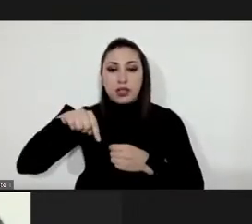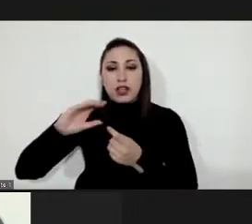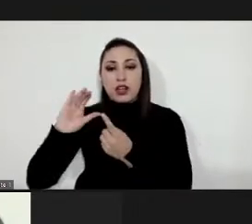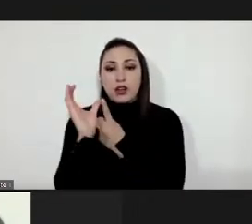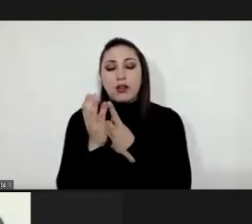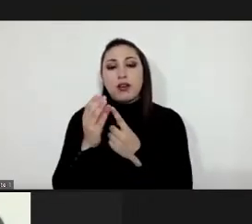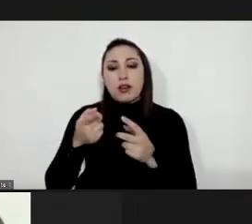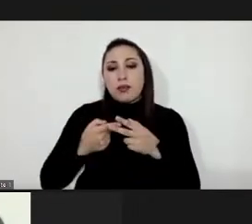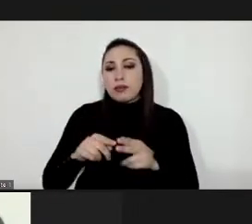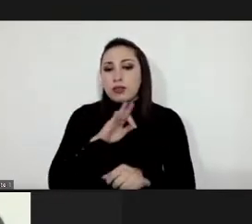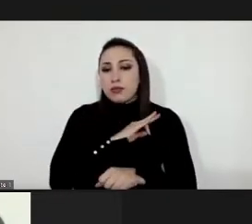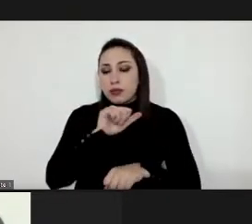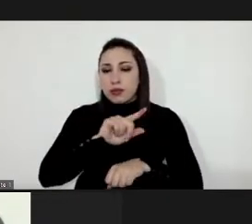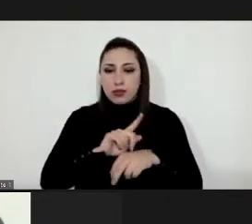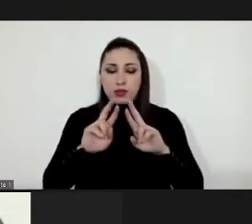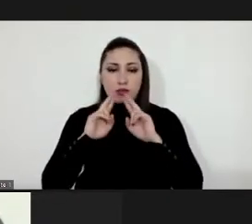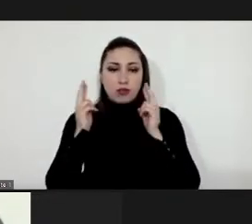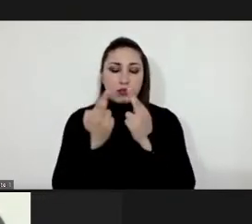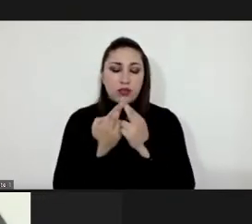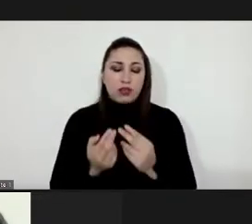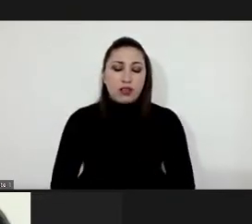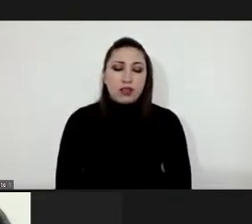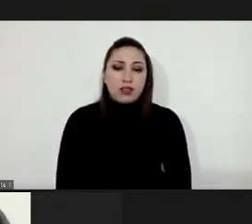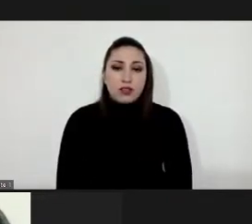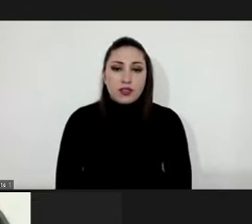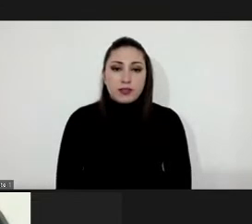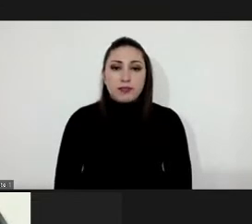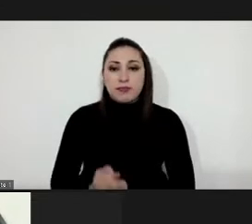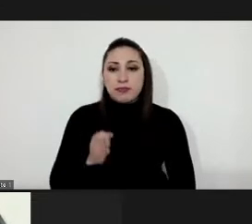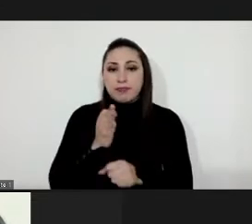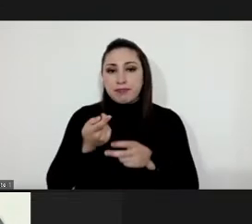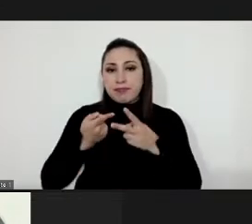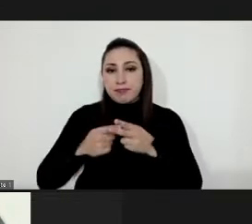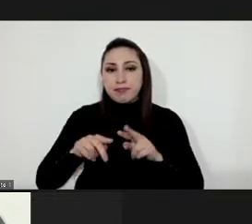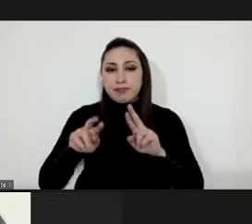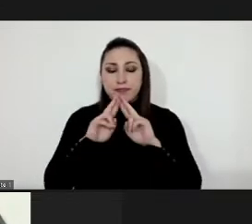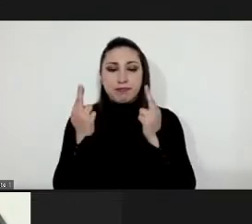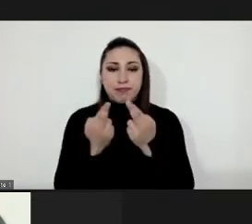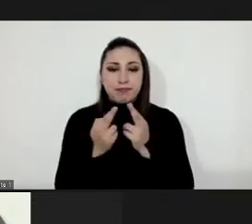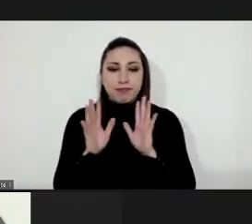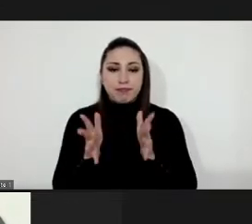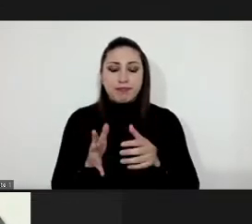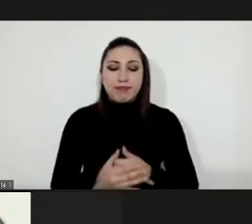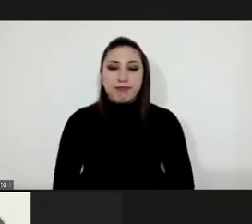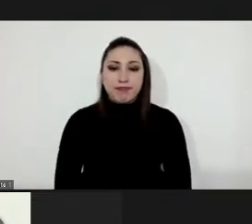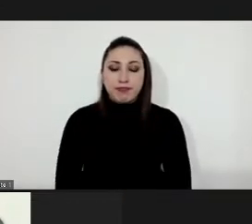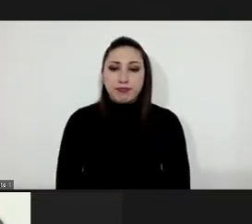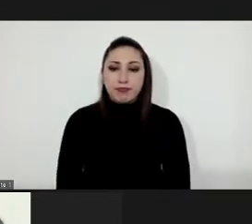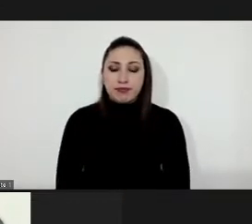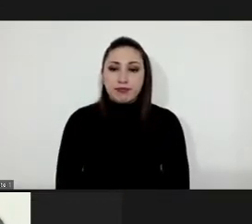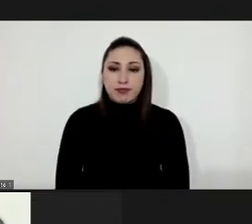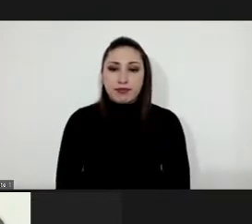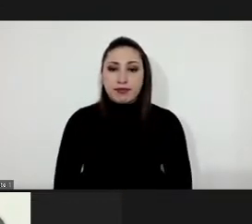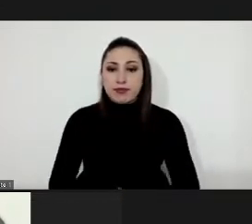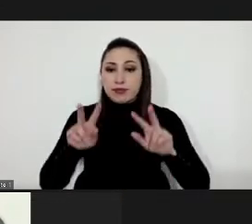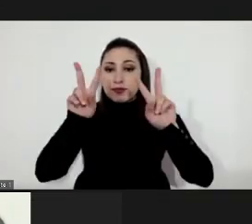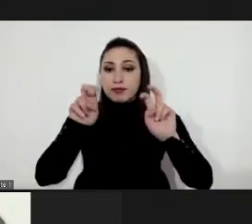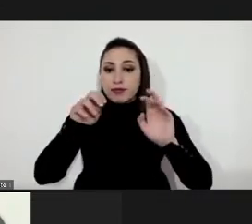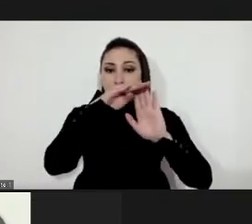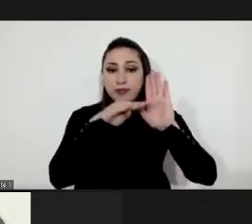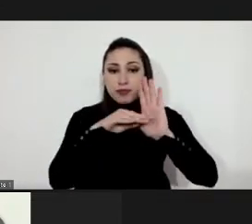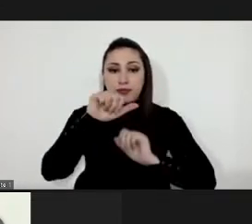quórum. Gracias, diputada. Se abre la sesión. Toda vez que el orden del día les ha